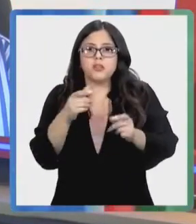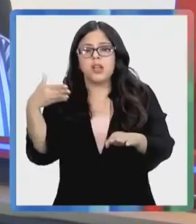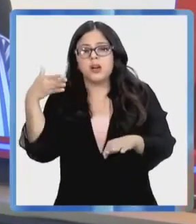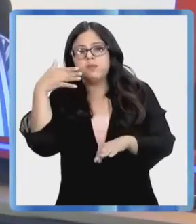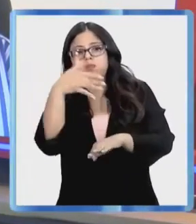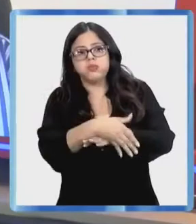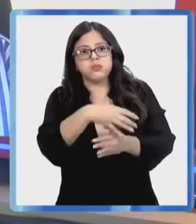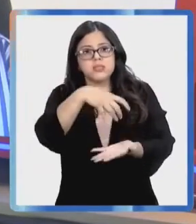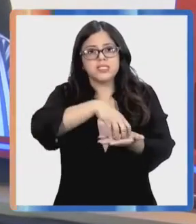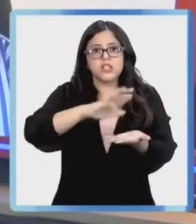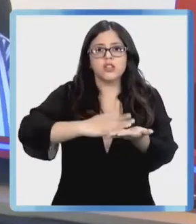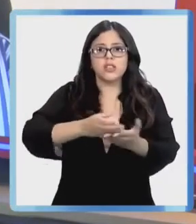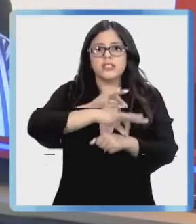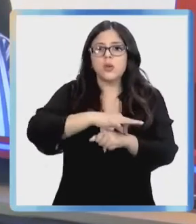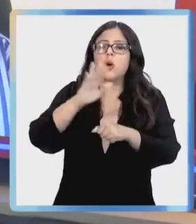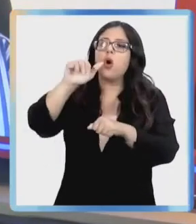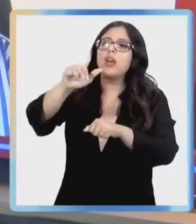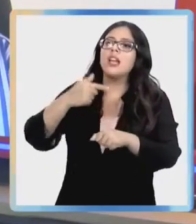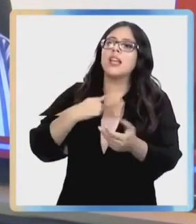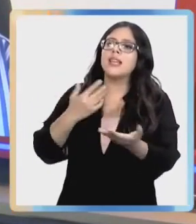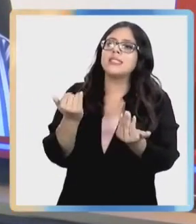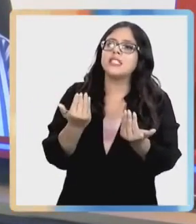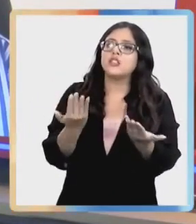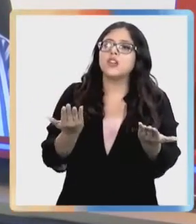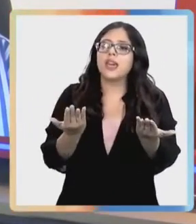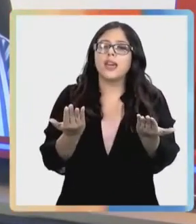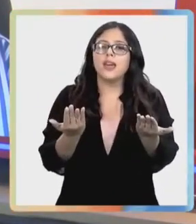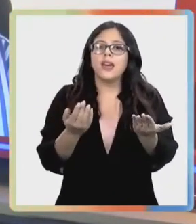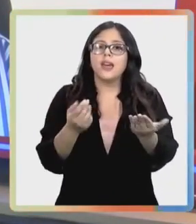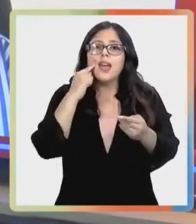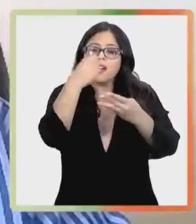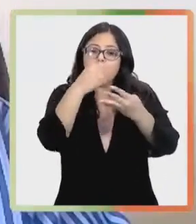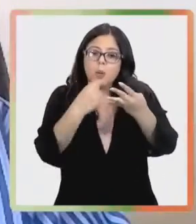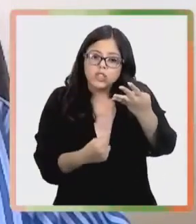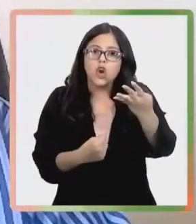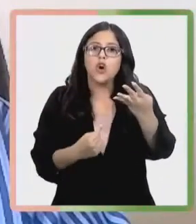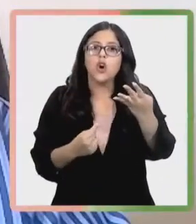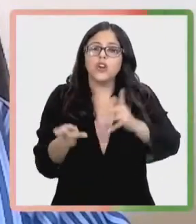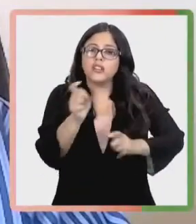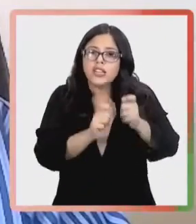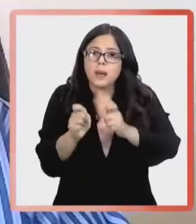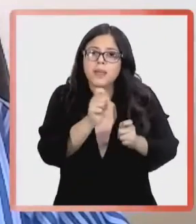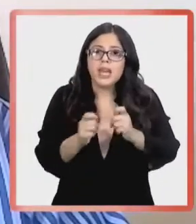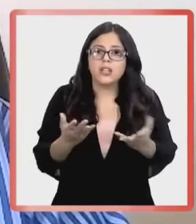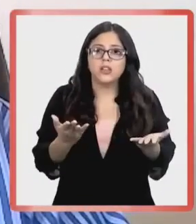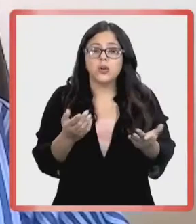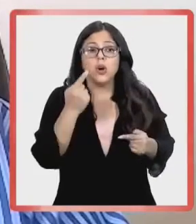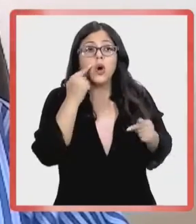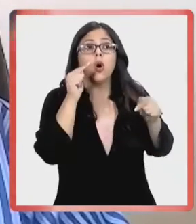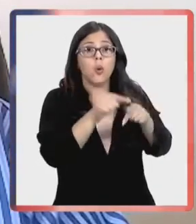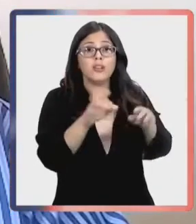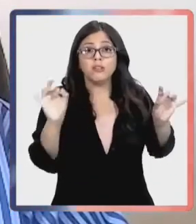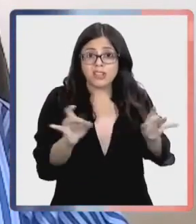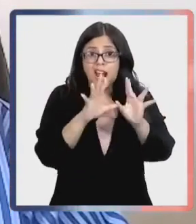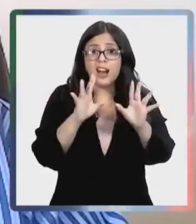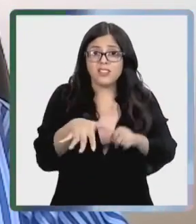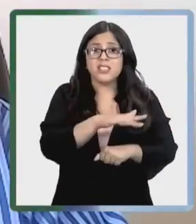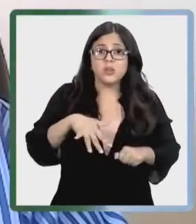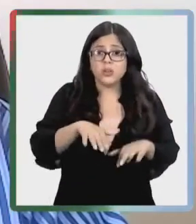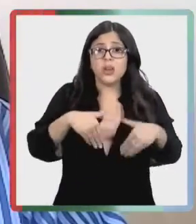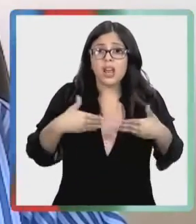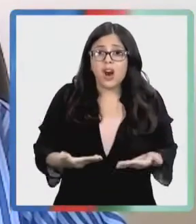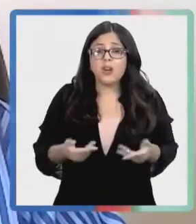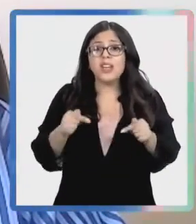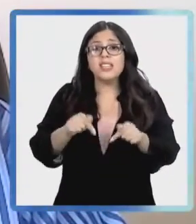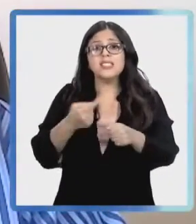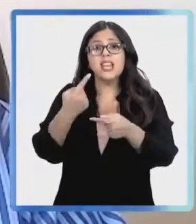decir, yo necesito diagnóstico, necesito tratamiento, necesito terapia. Es un tema extremadamente grave lo que está pasando hoy día. Es una